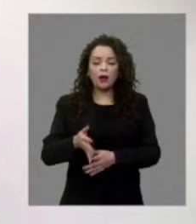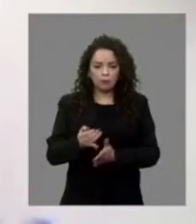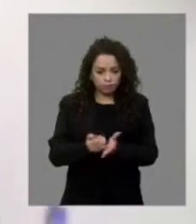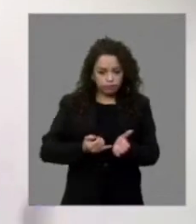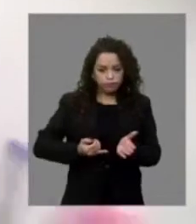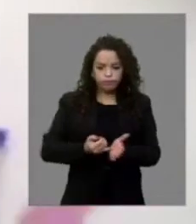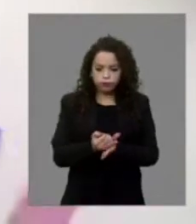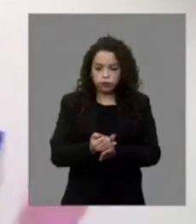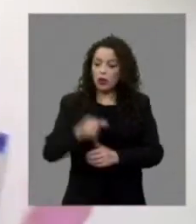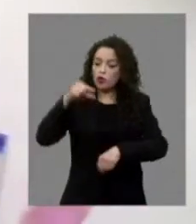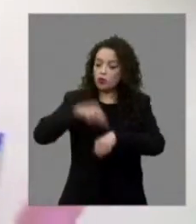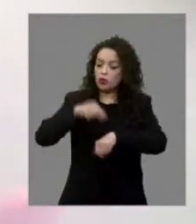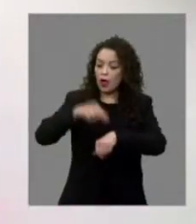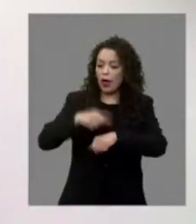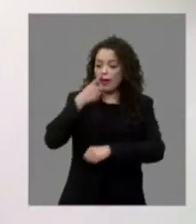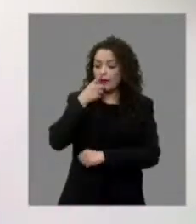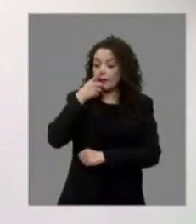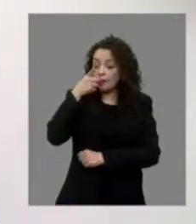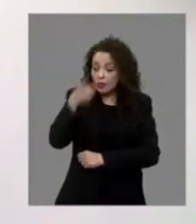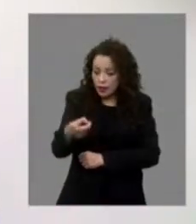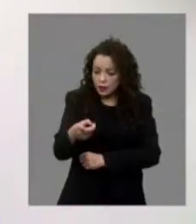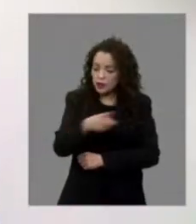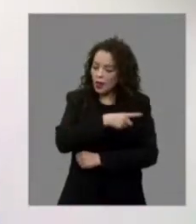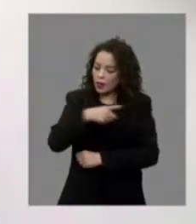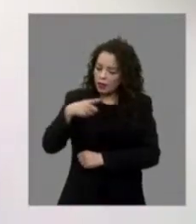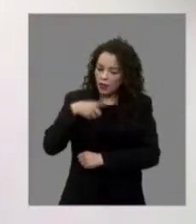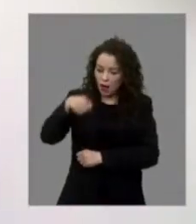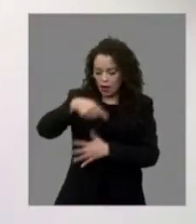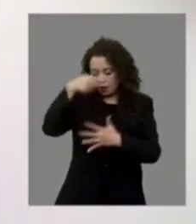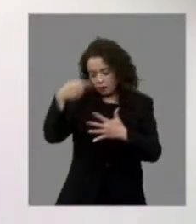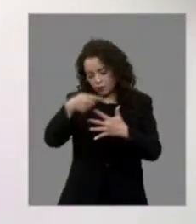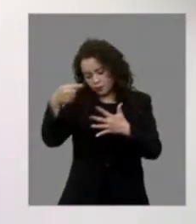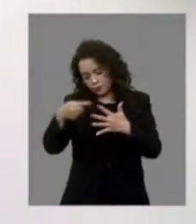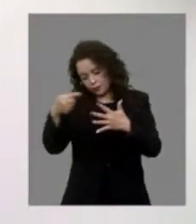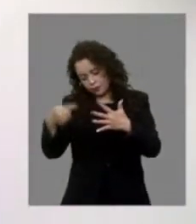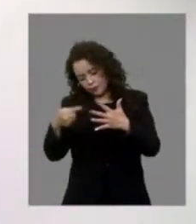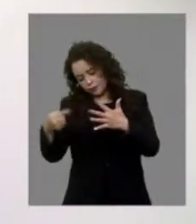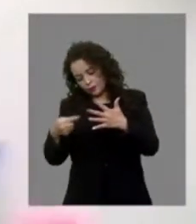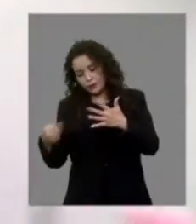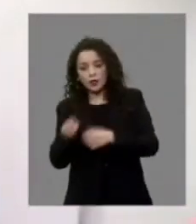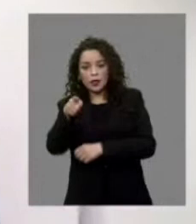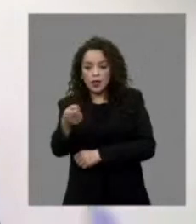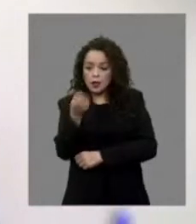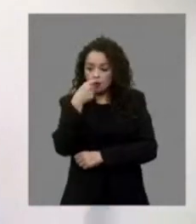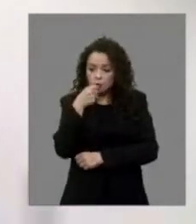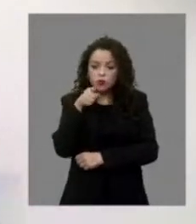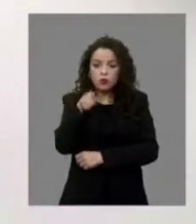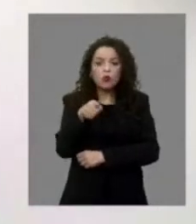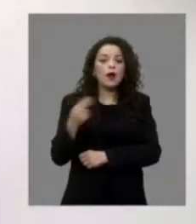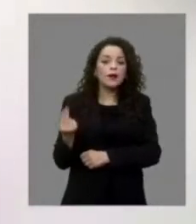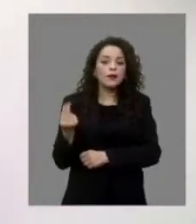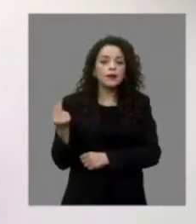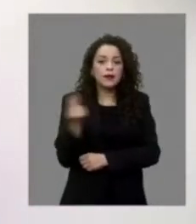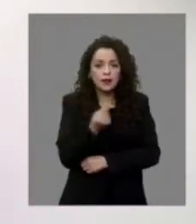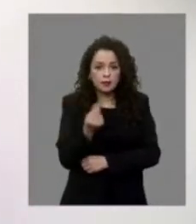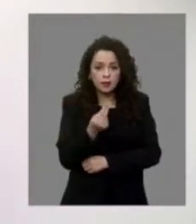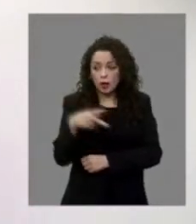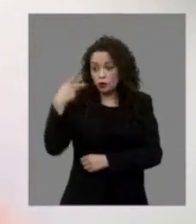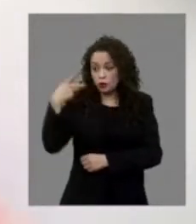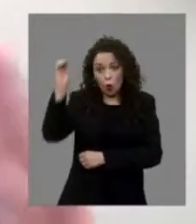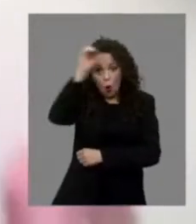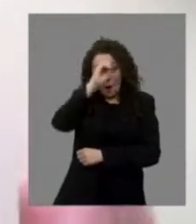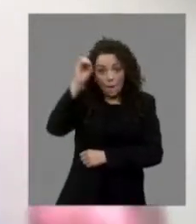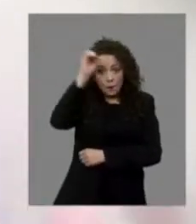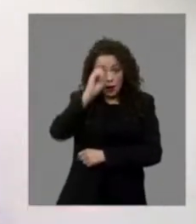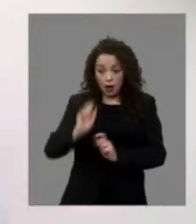determinados por un médico para un paciente porque son los medicamentos que ese médico tratante cree que van a salvar su vida,